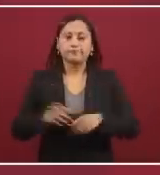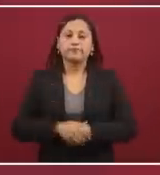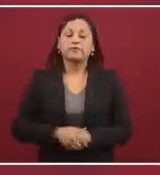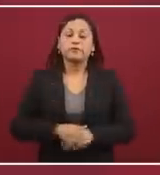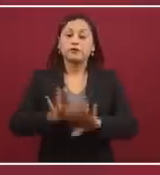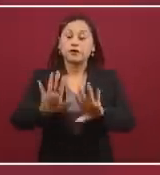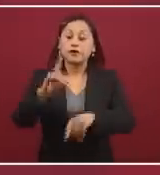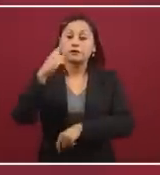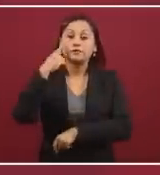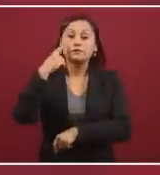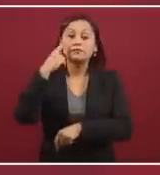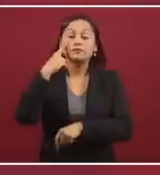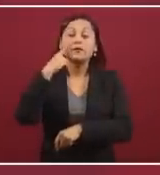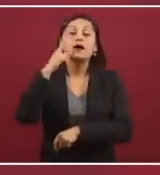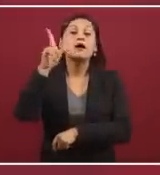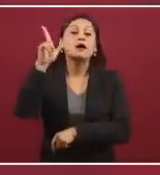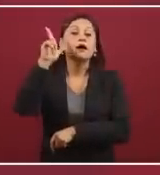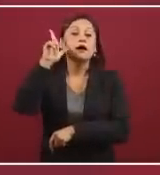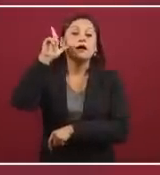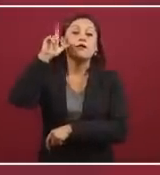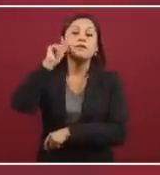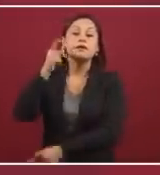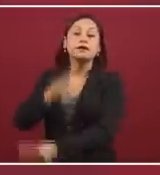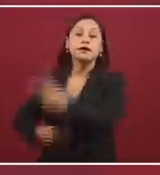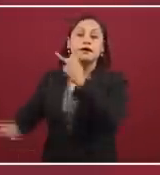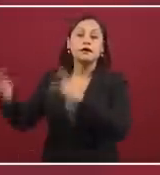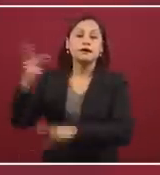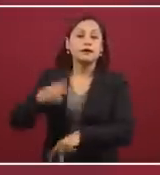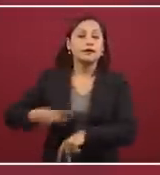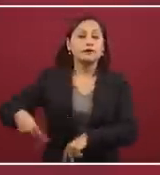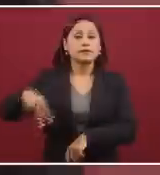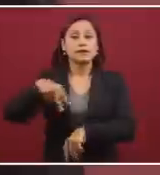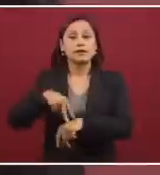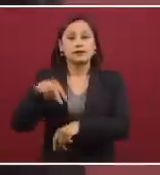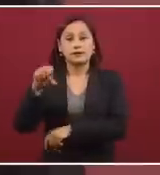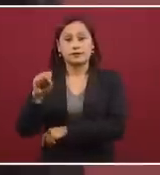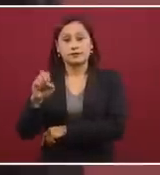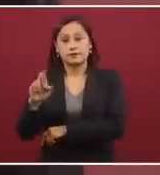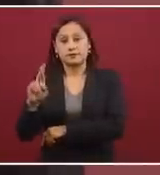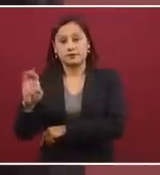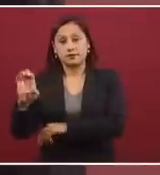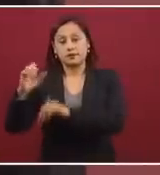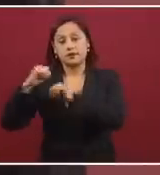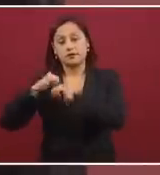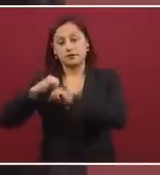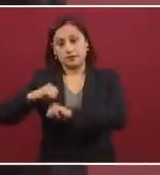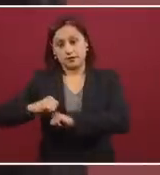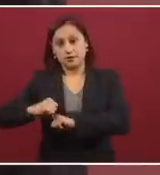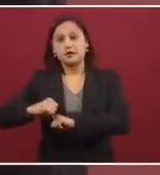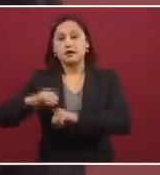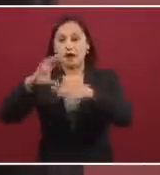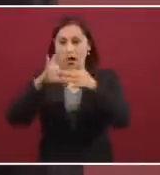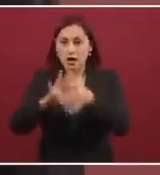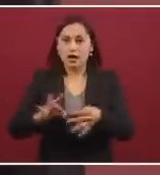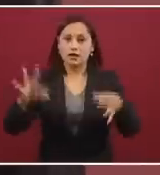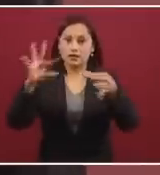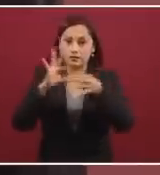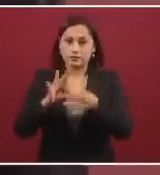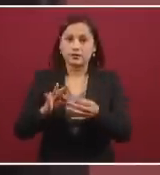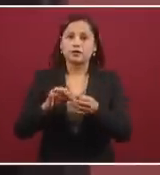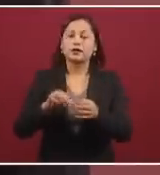es el secretario de relaciones exteriores y va a estar la secretaria de economía